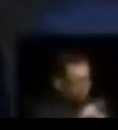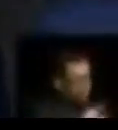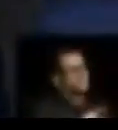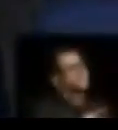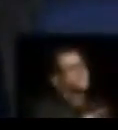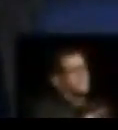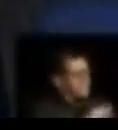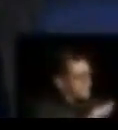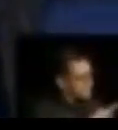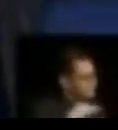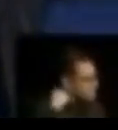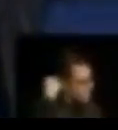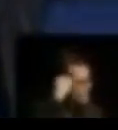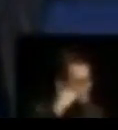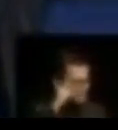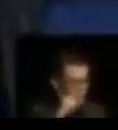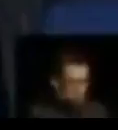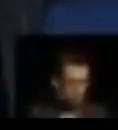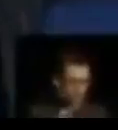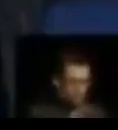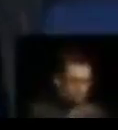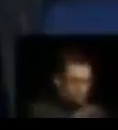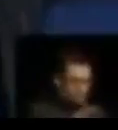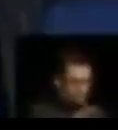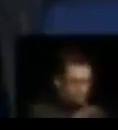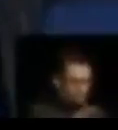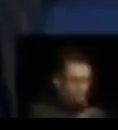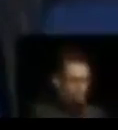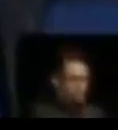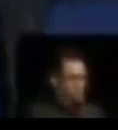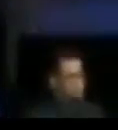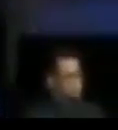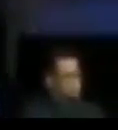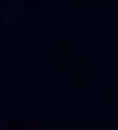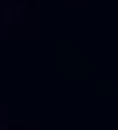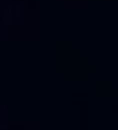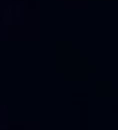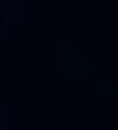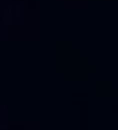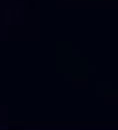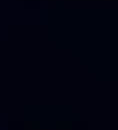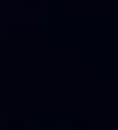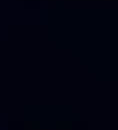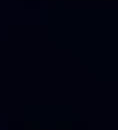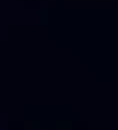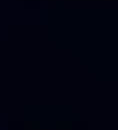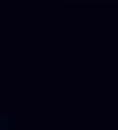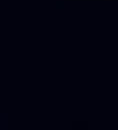19 de marzo del 2019.